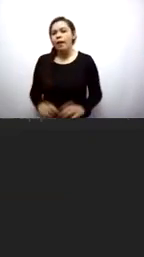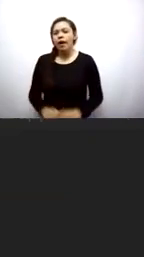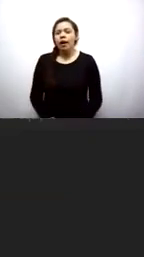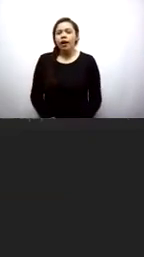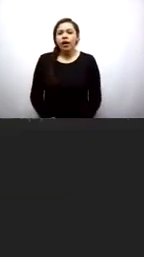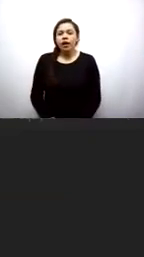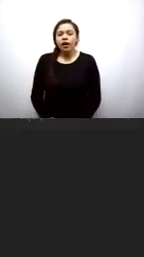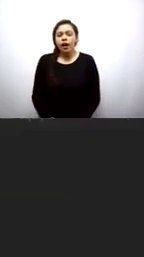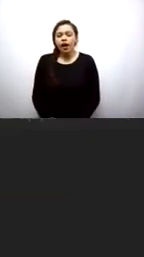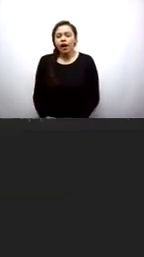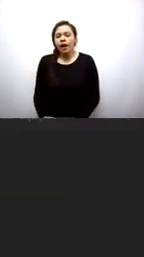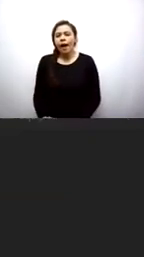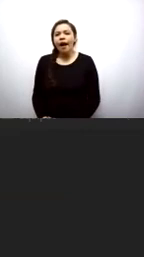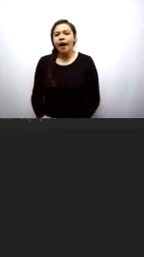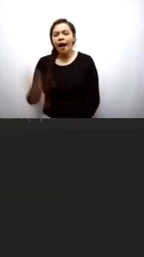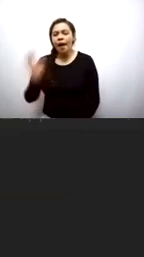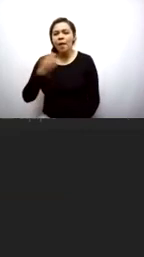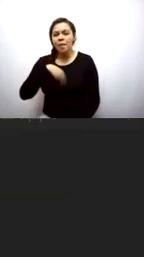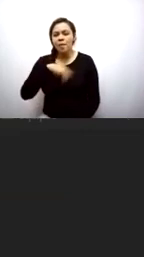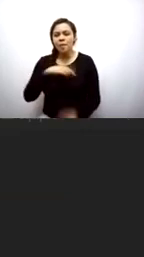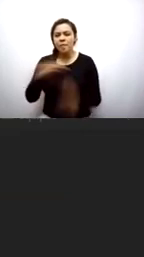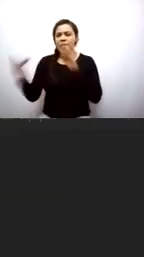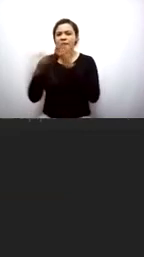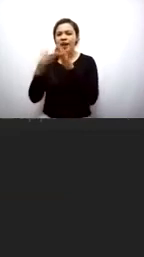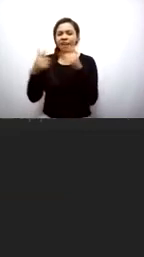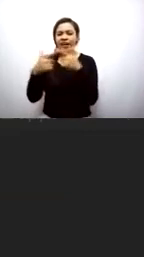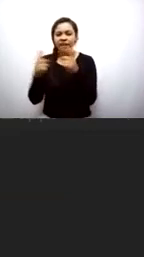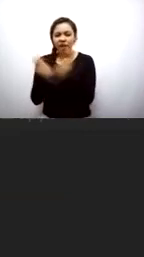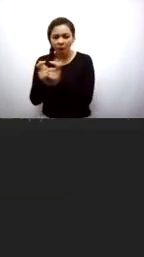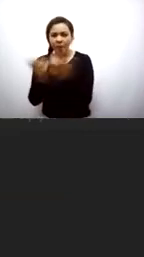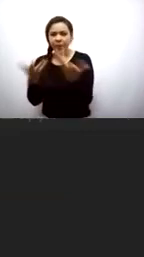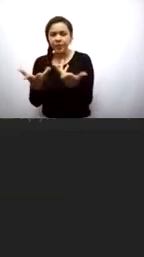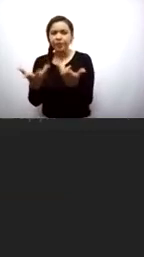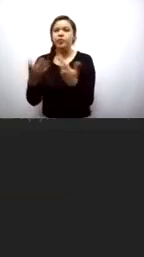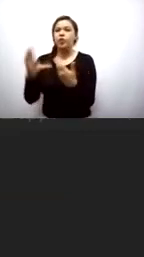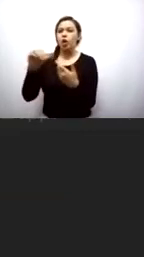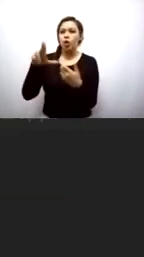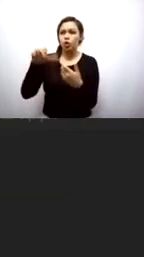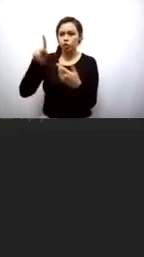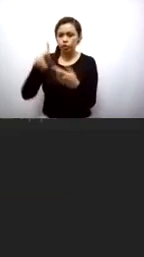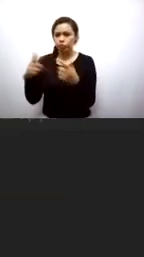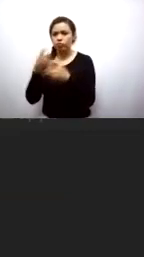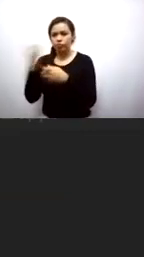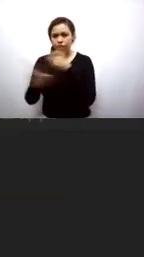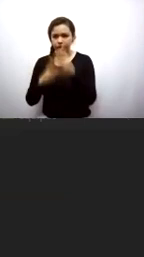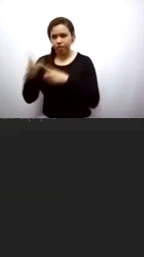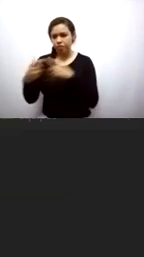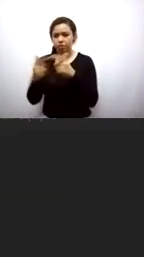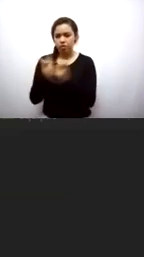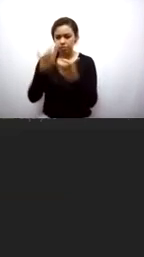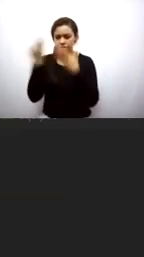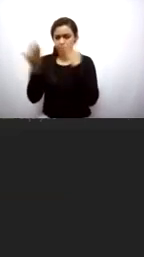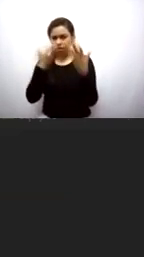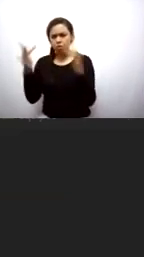posibilidad de que podamos tener en contacto a nuestros grupos, a clubes deportivos, grupos de estudio, y eso también es